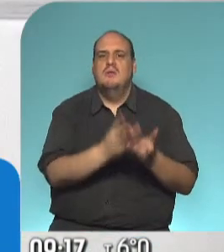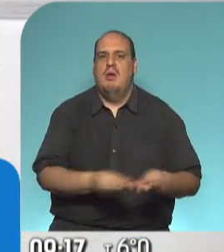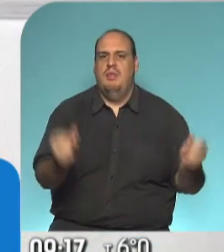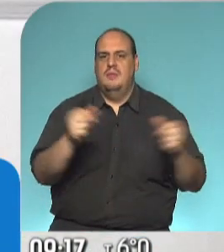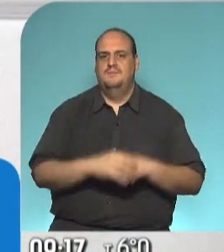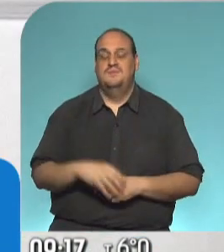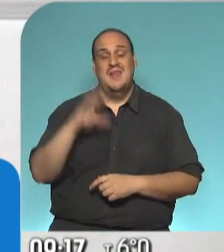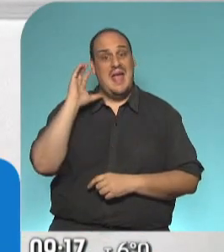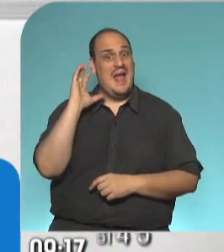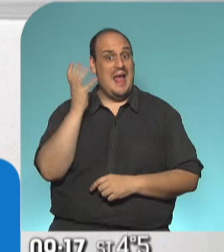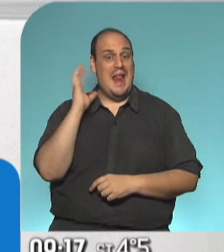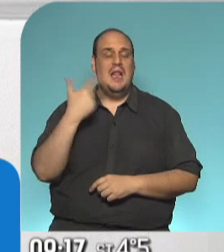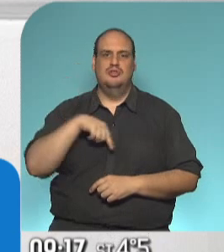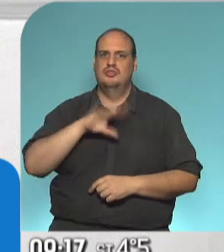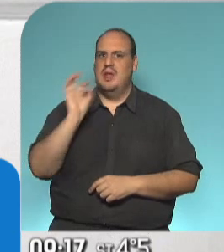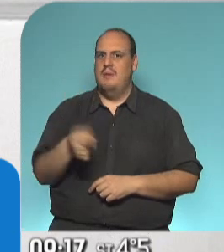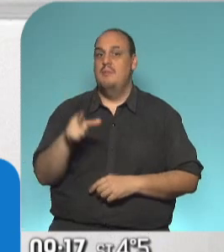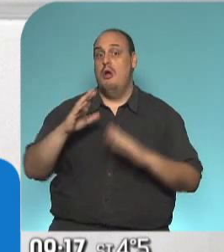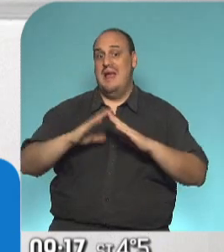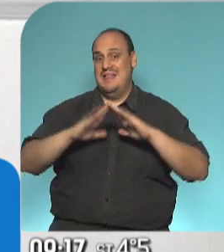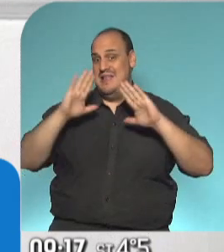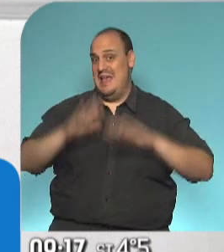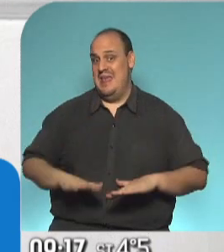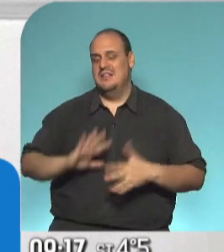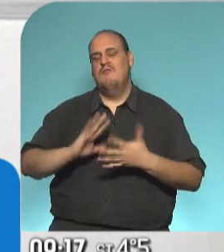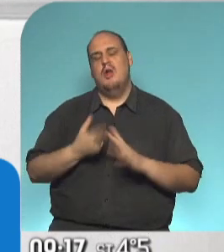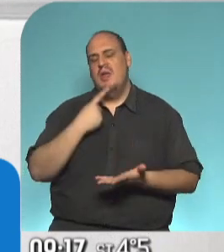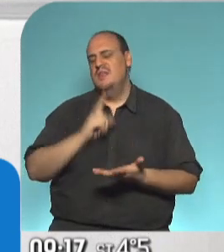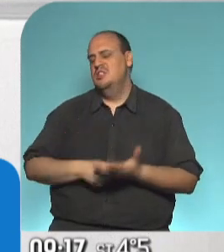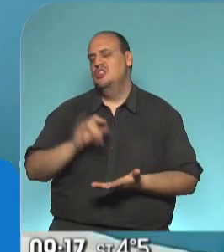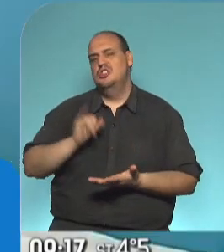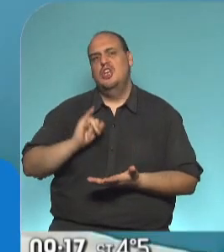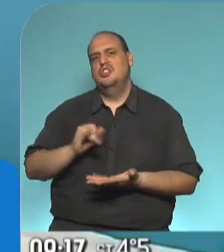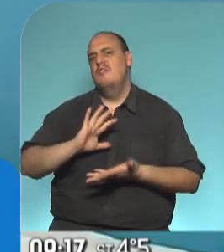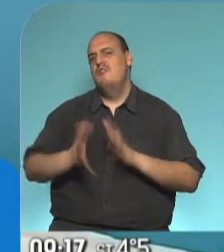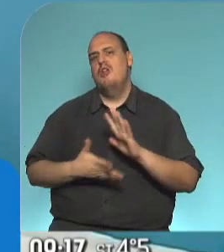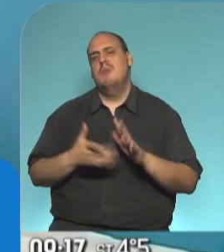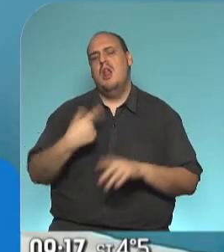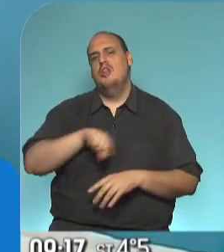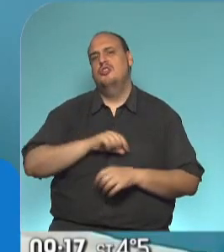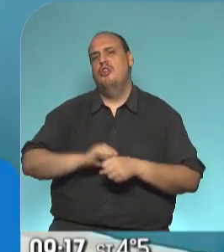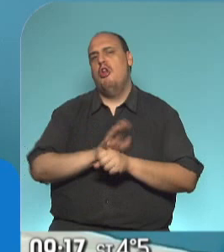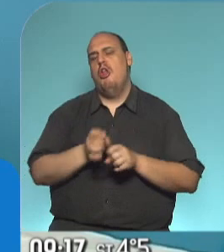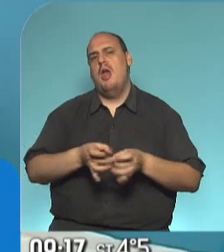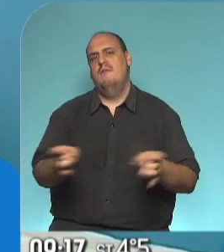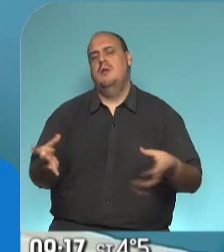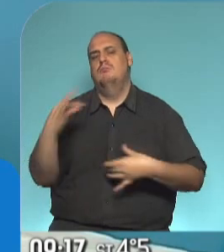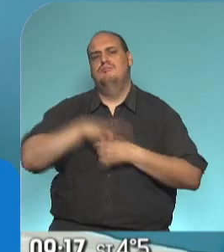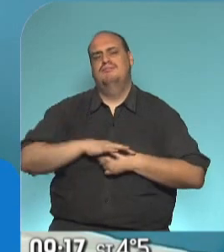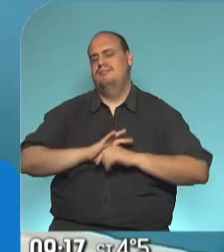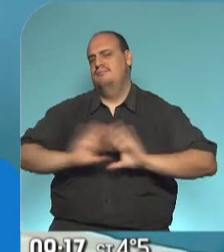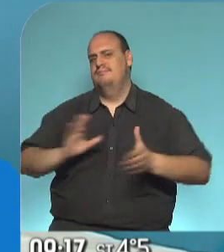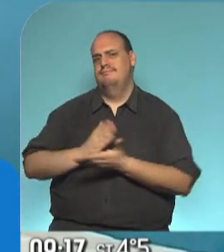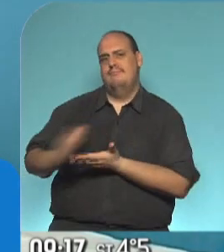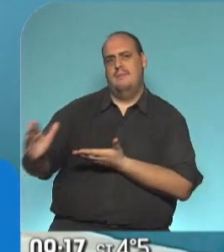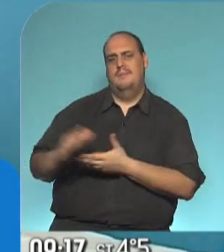Carla, que cuidarse y quedarse en casa es una medida necesaria para que justamente el coronavirus no siga avanzando.